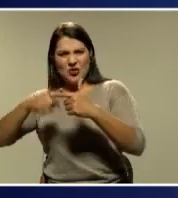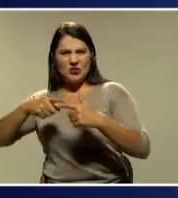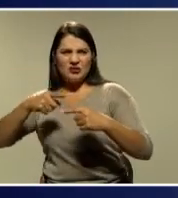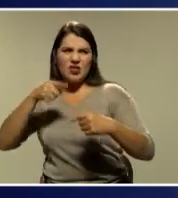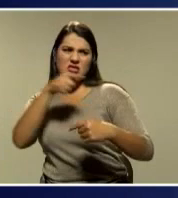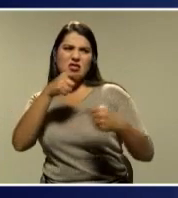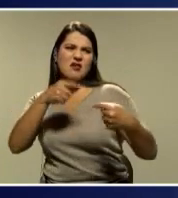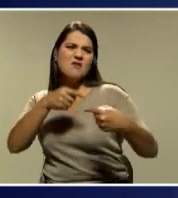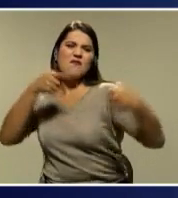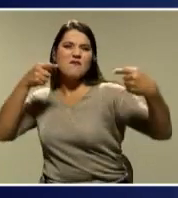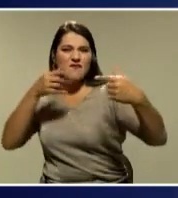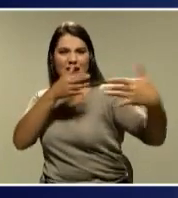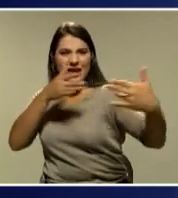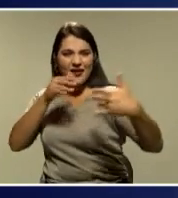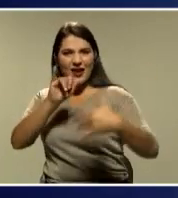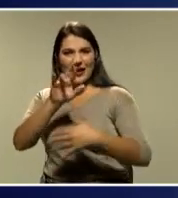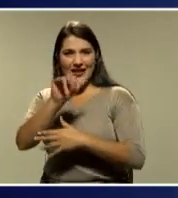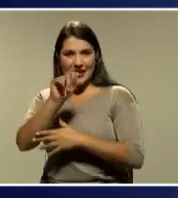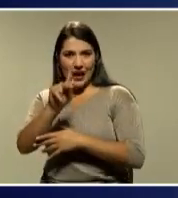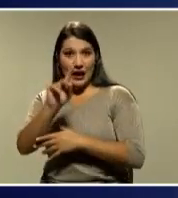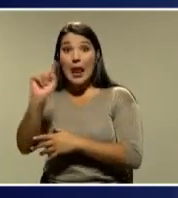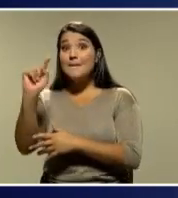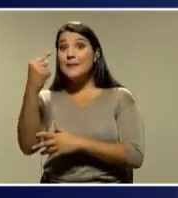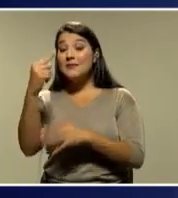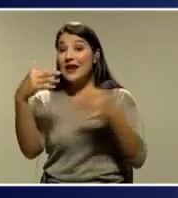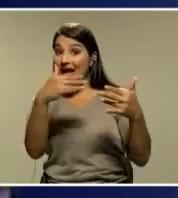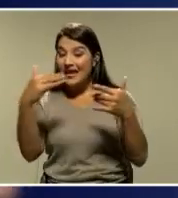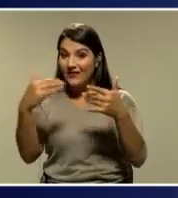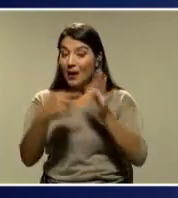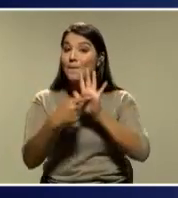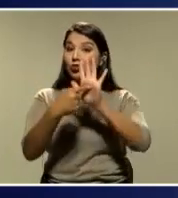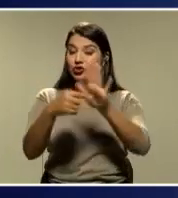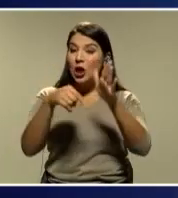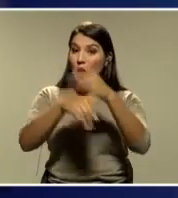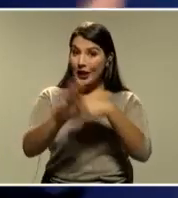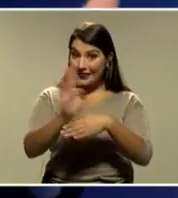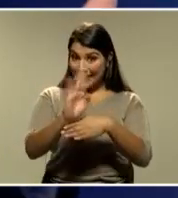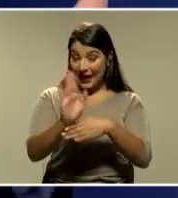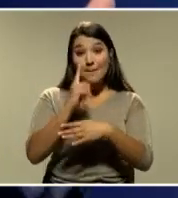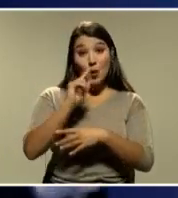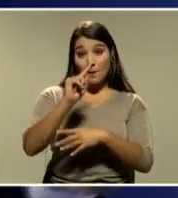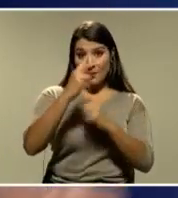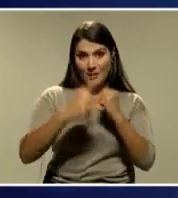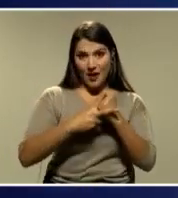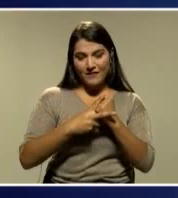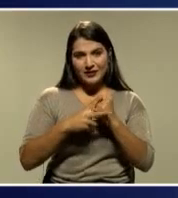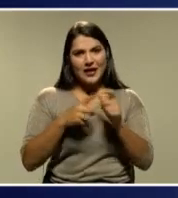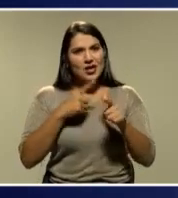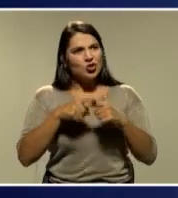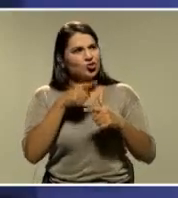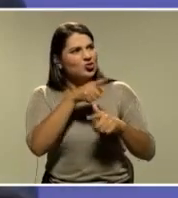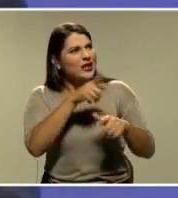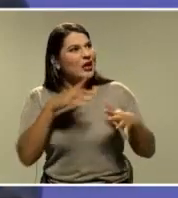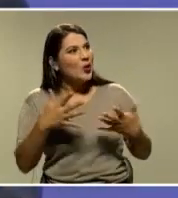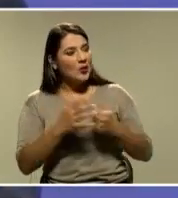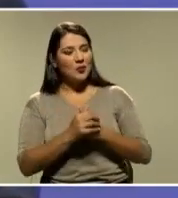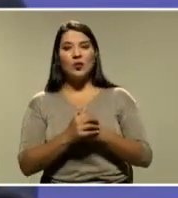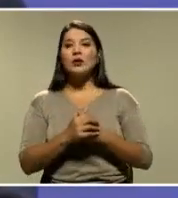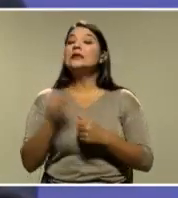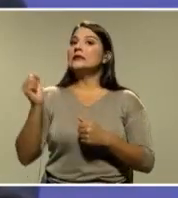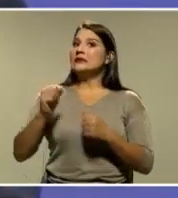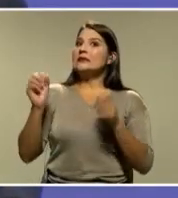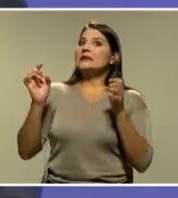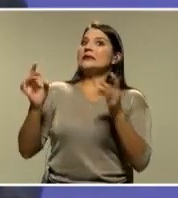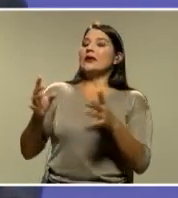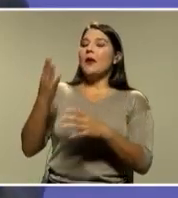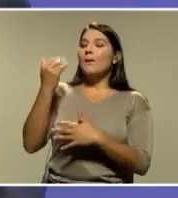sí. Y fue la primera guerra televisada. Correcto. ¿Verdad? ¿Cómo fue verlo usted en la redacción de Telenoticias? Era tremendo